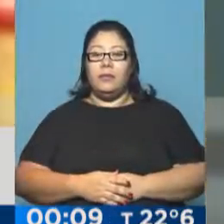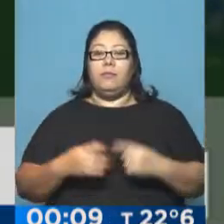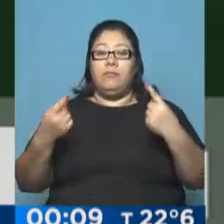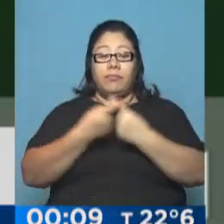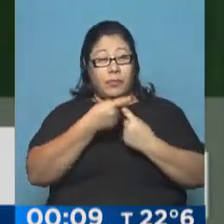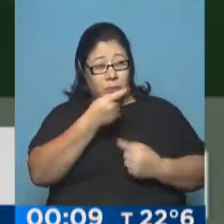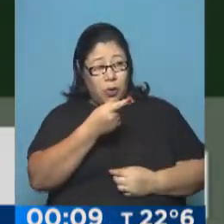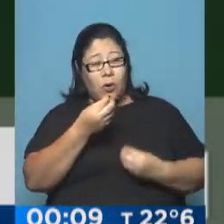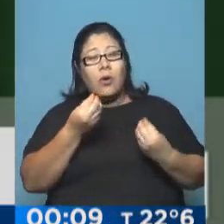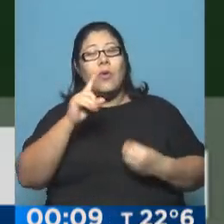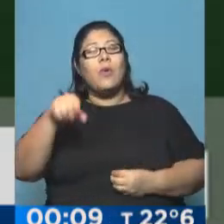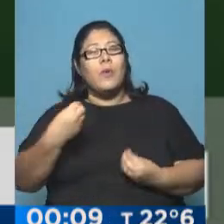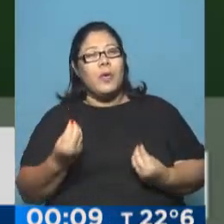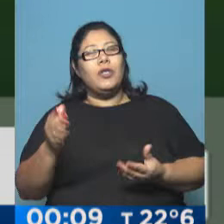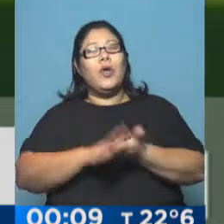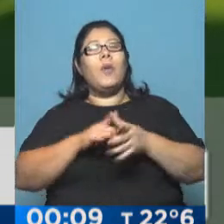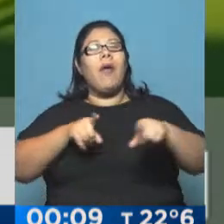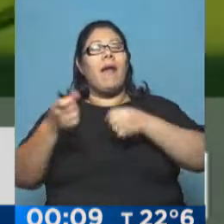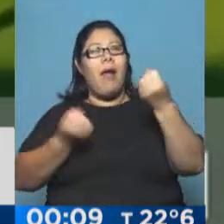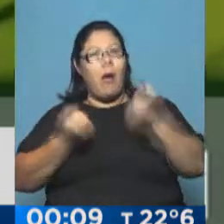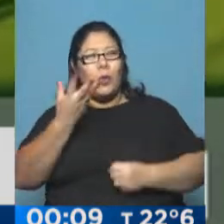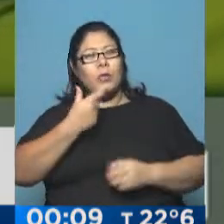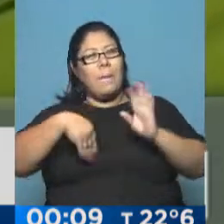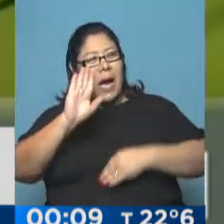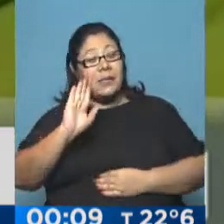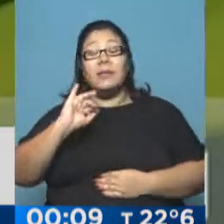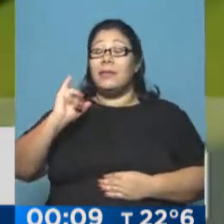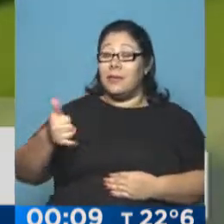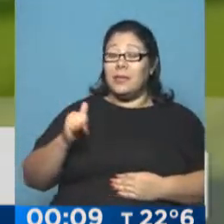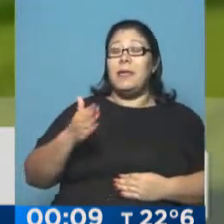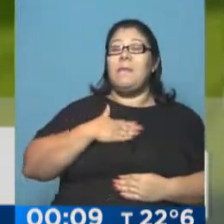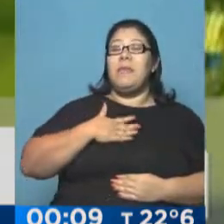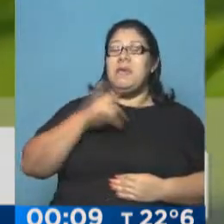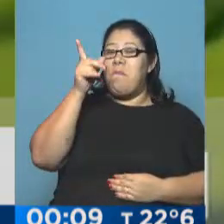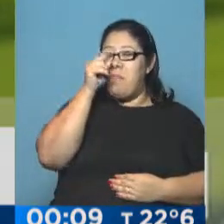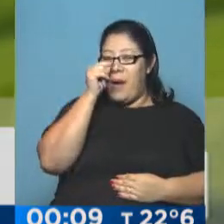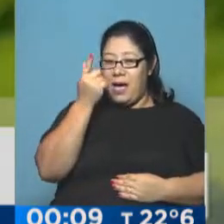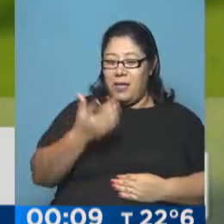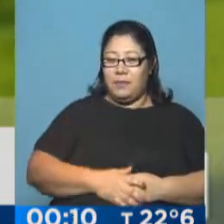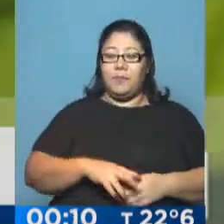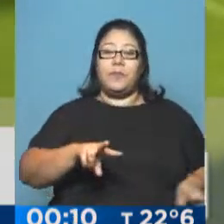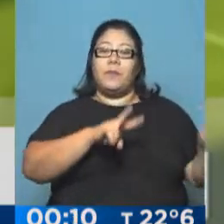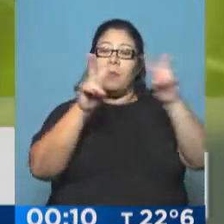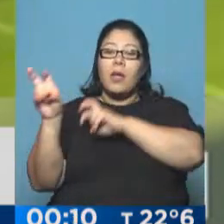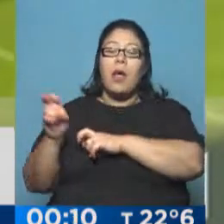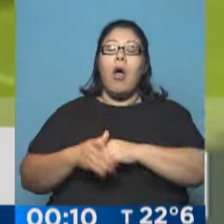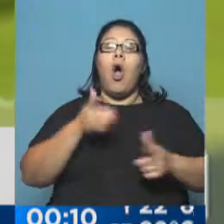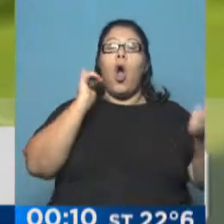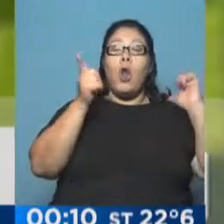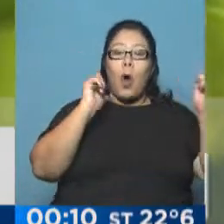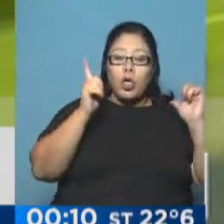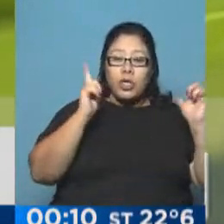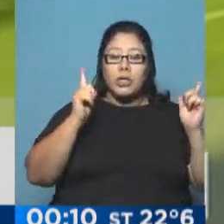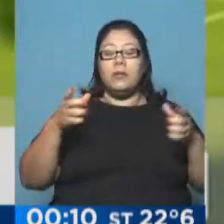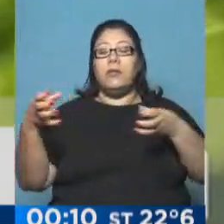Estoy... Guajó, escúchame, ¿qué te es parece? Cierto. Obvio. Hombre de Pehuajó, hombre de los fierros. All Boys en Floresta. Empató